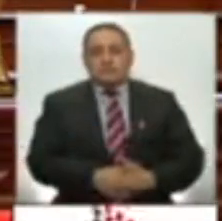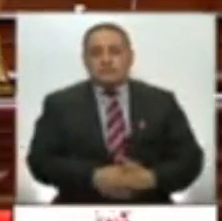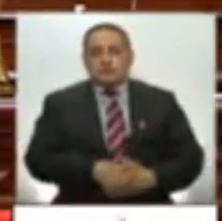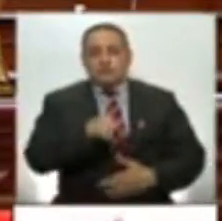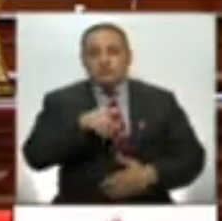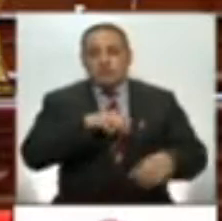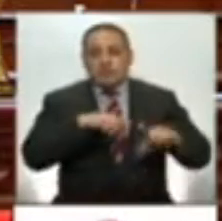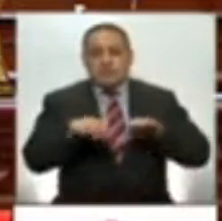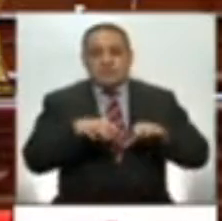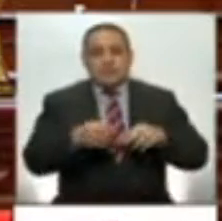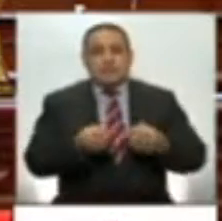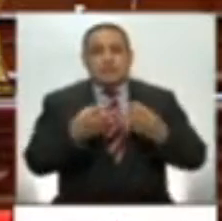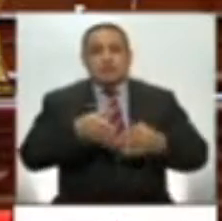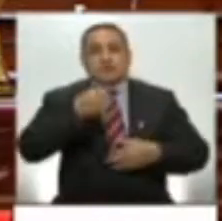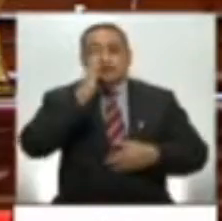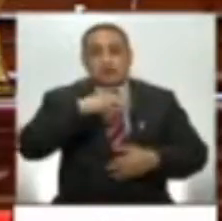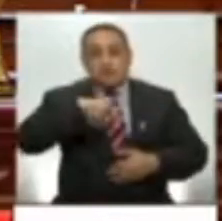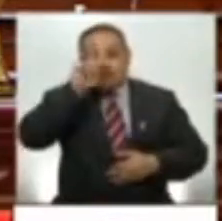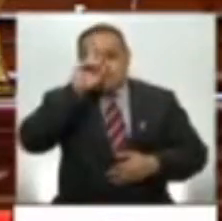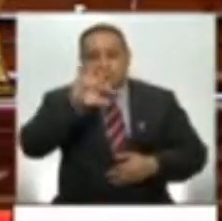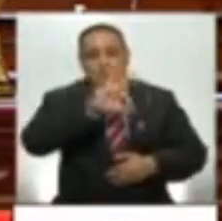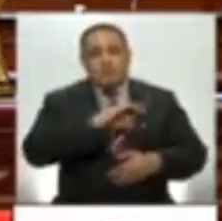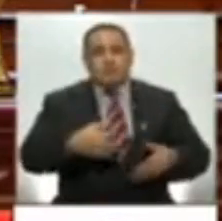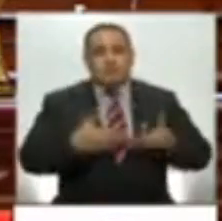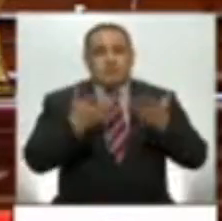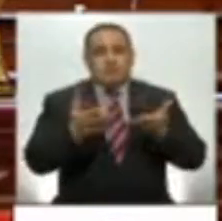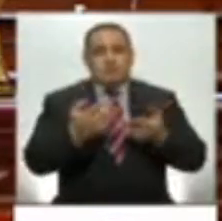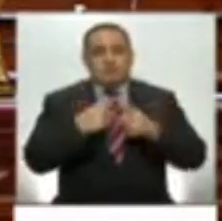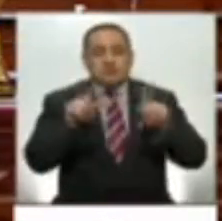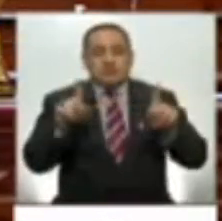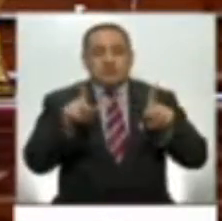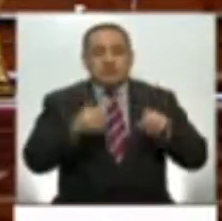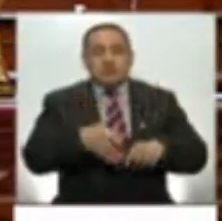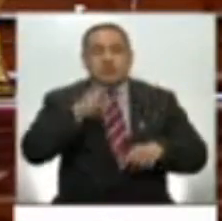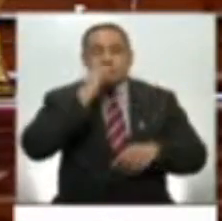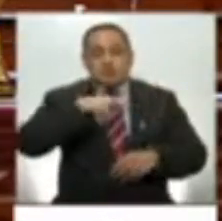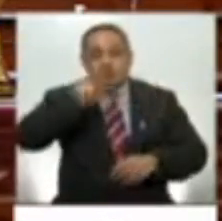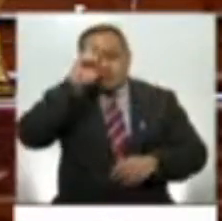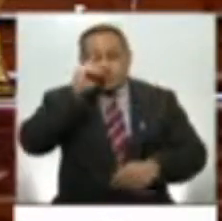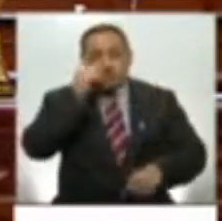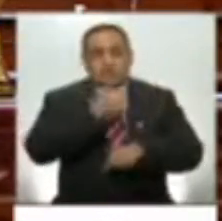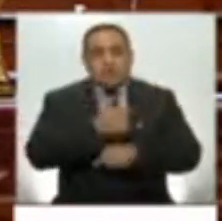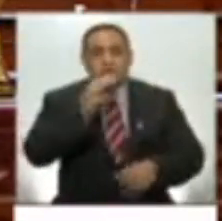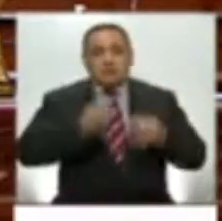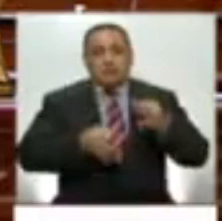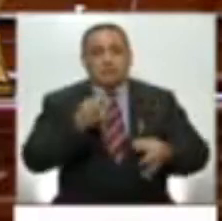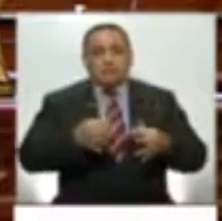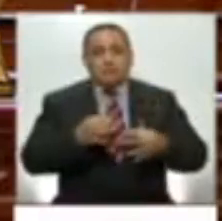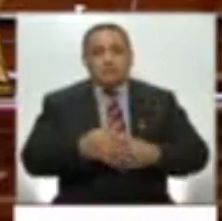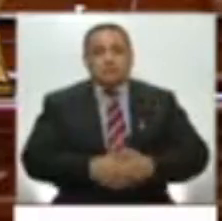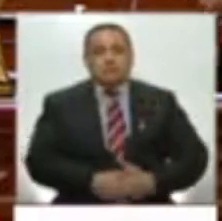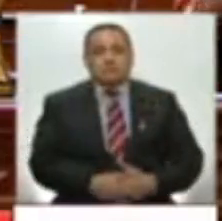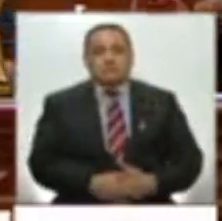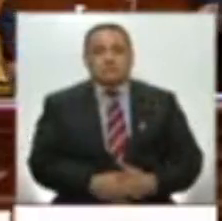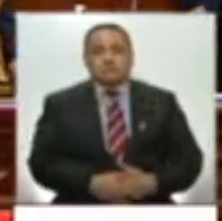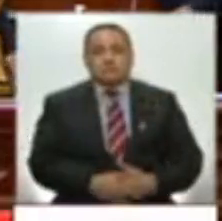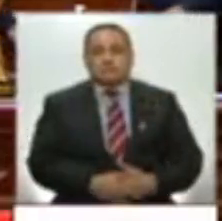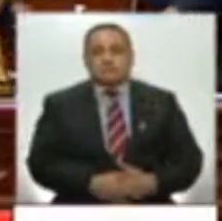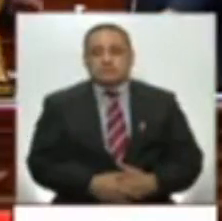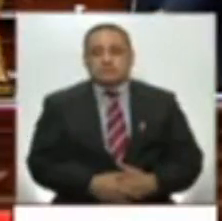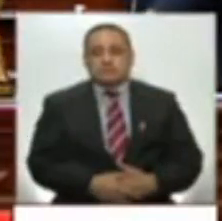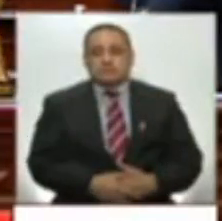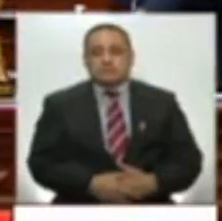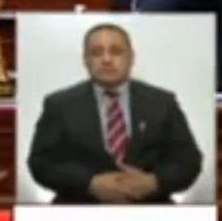así lo hace, que Dios y la patria la premien, sino que él y la nación se lo demanden.